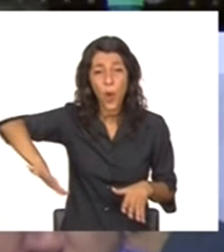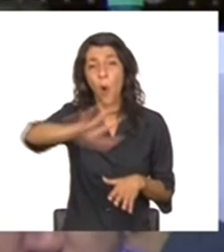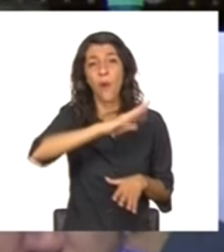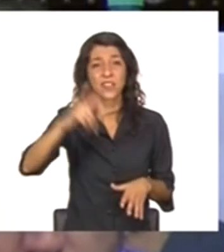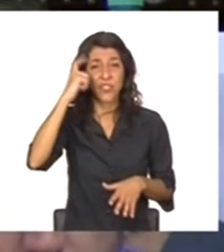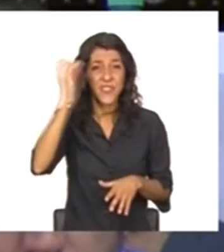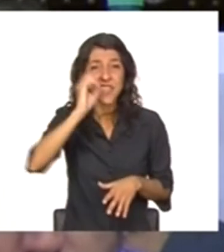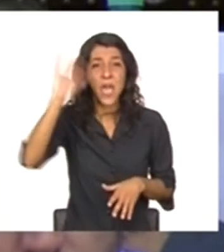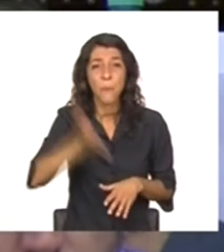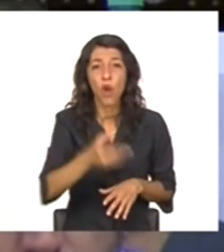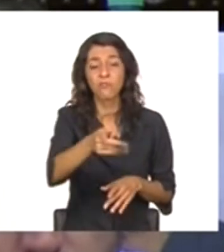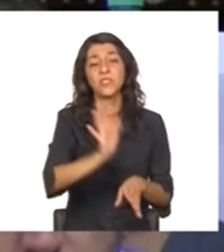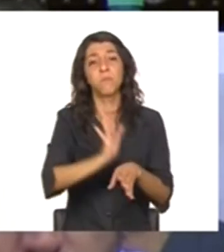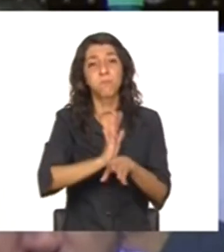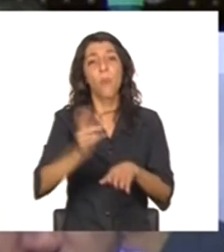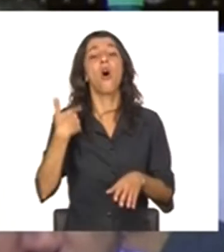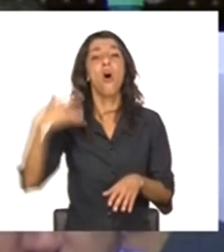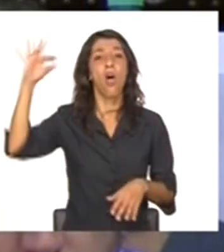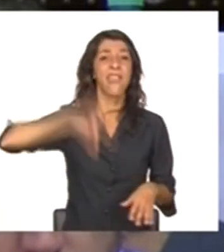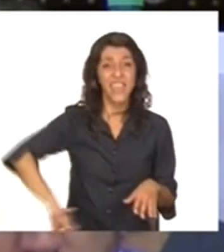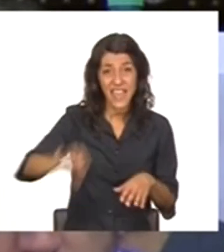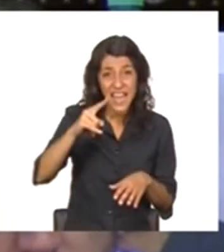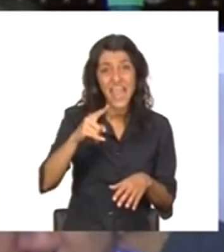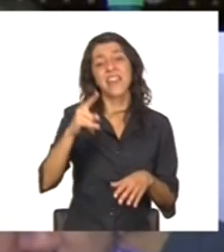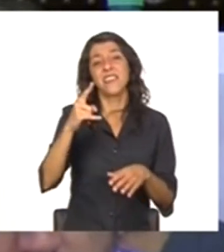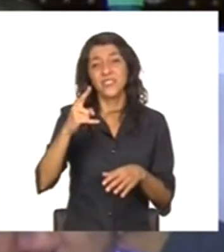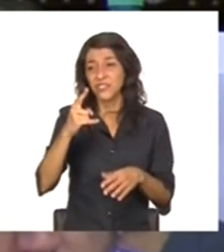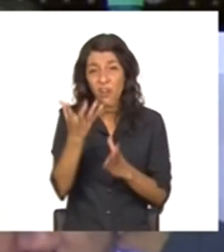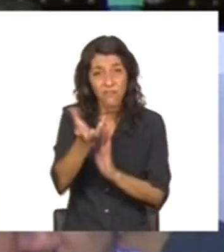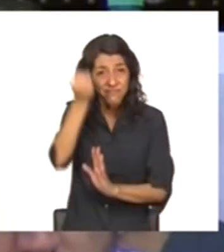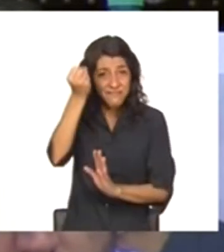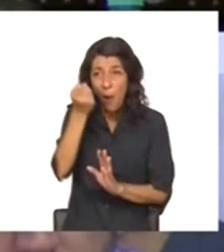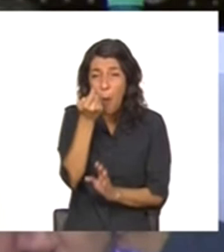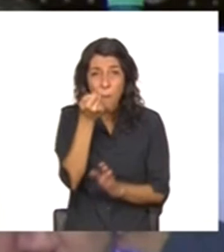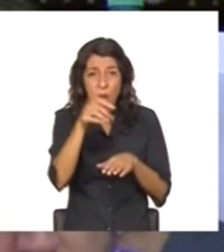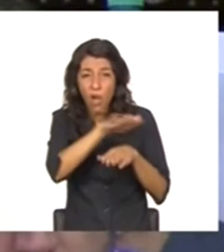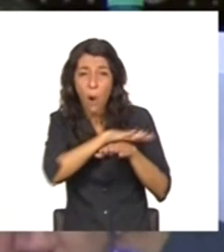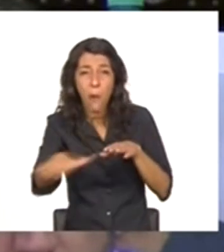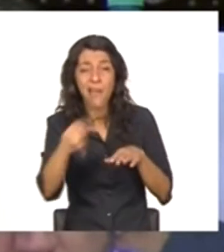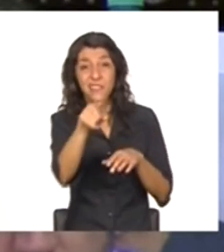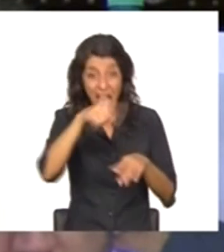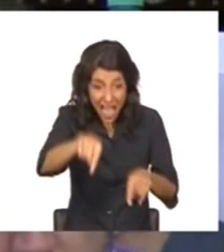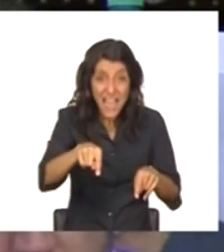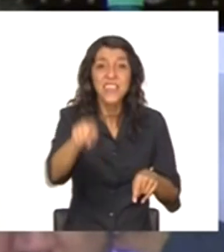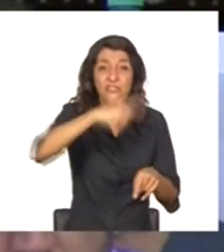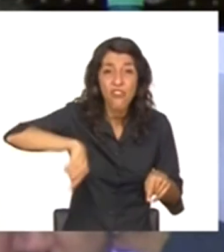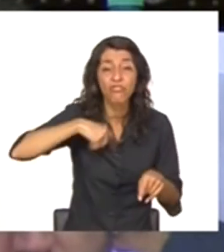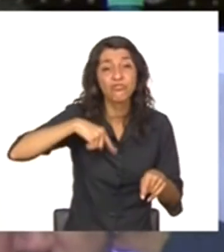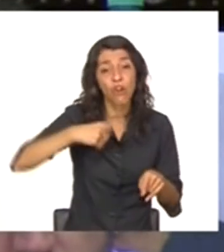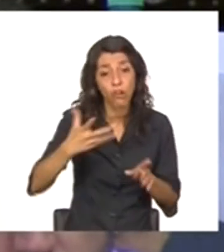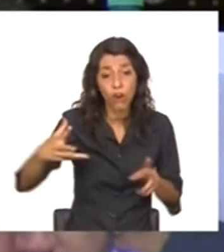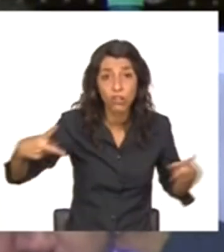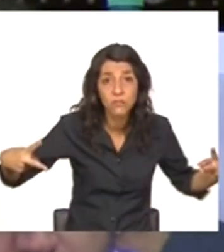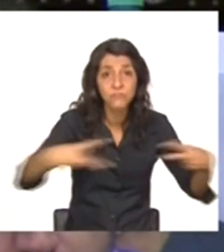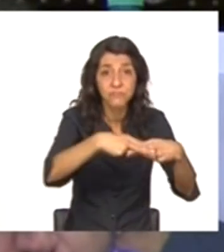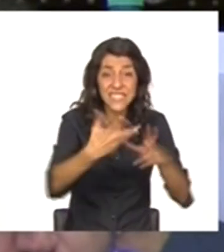del 2% de los ingresos que produce nuestro país. A ese sector, al sector más postergado de nuestra sociedad, es al que le estamos